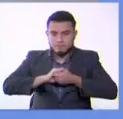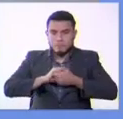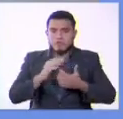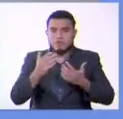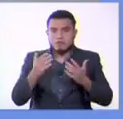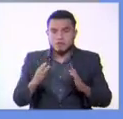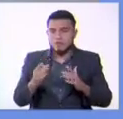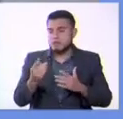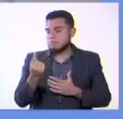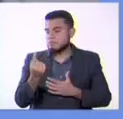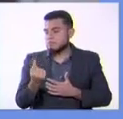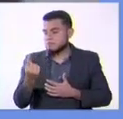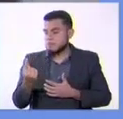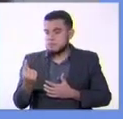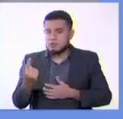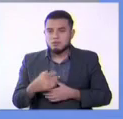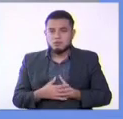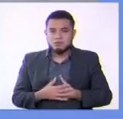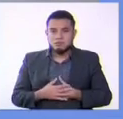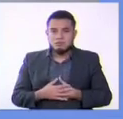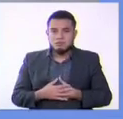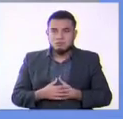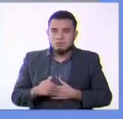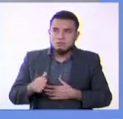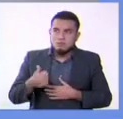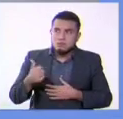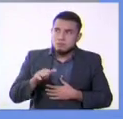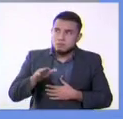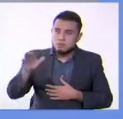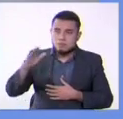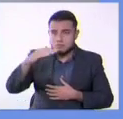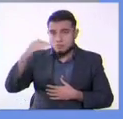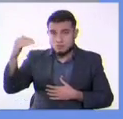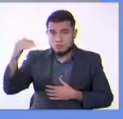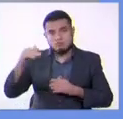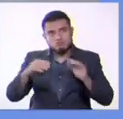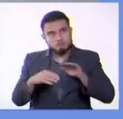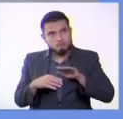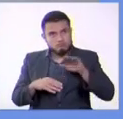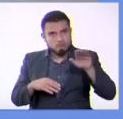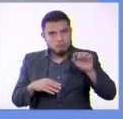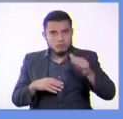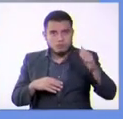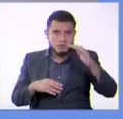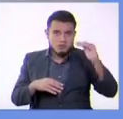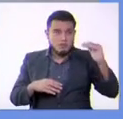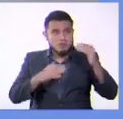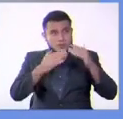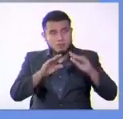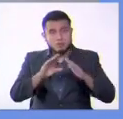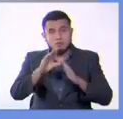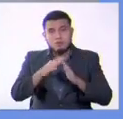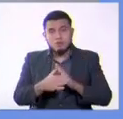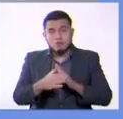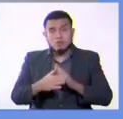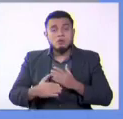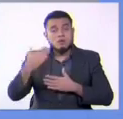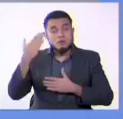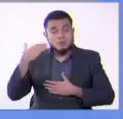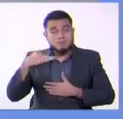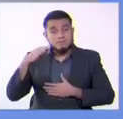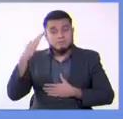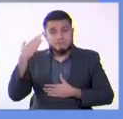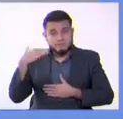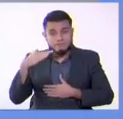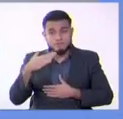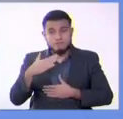algunas personas se van a otros países o inmigran a otros países que tienen diferentes culturas y diferentes tradiciones. En